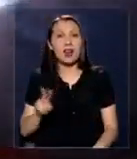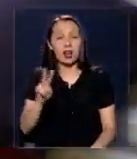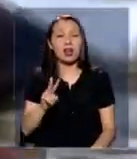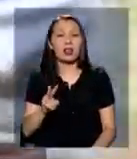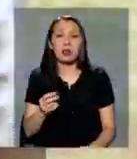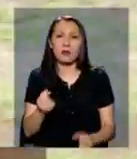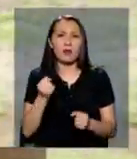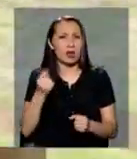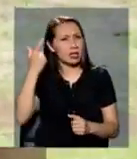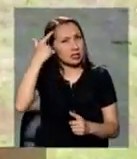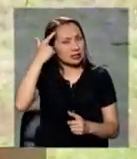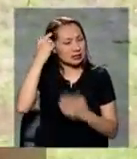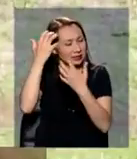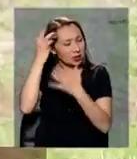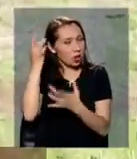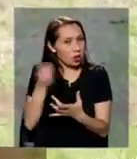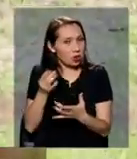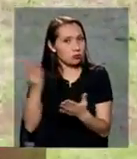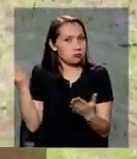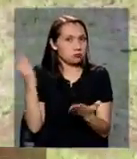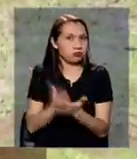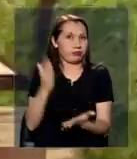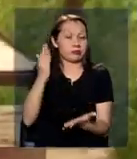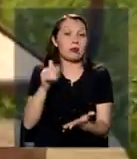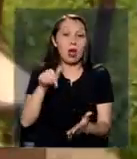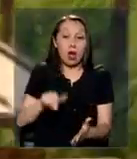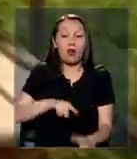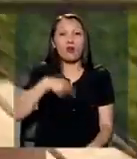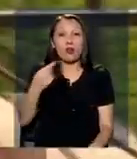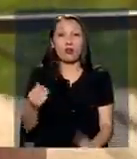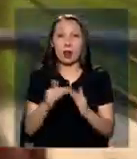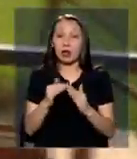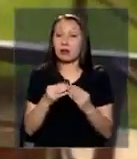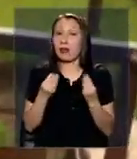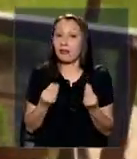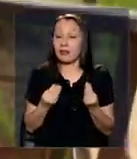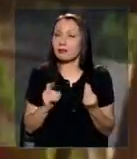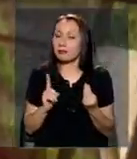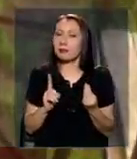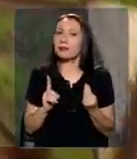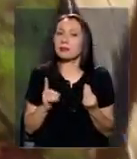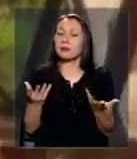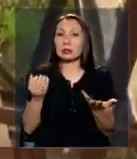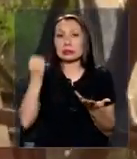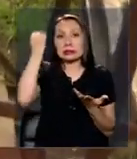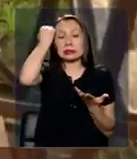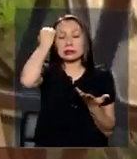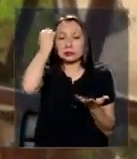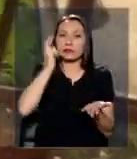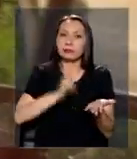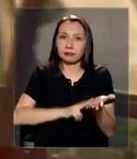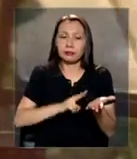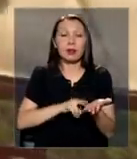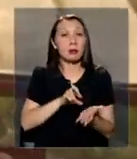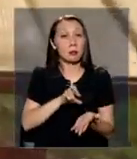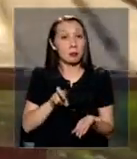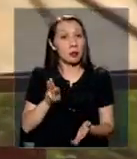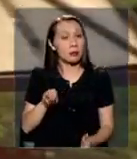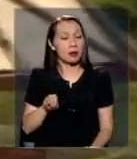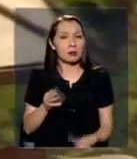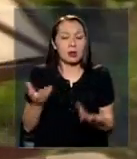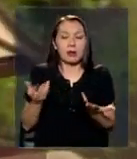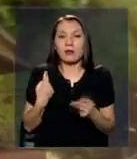de un fuerte TEC. Hoy ya está de regreso en su casa, pero no por eso está bien. El trauma es evidente y sus padres no dejan